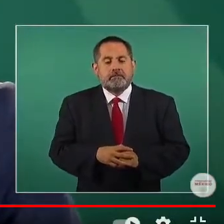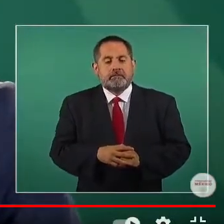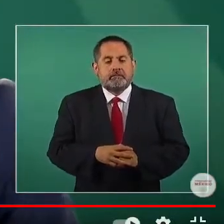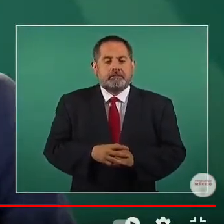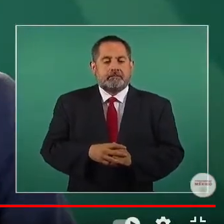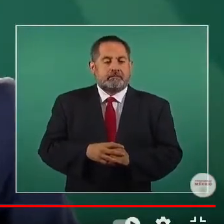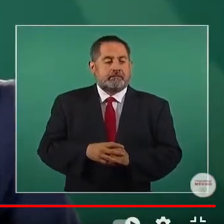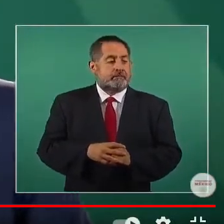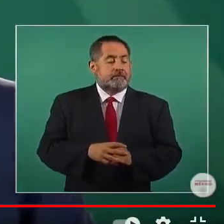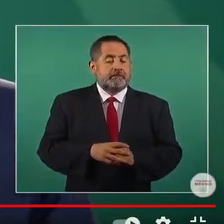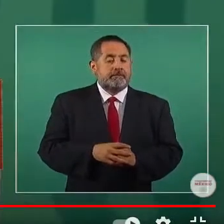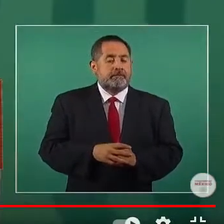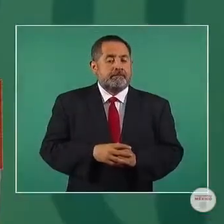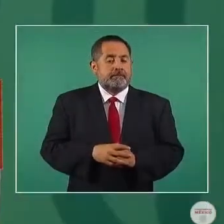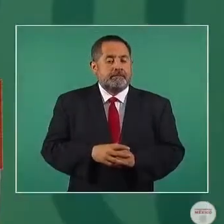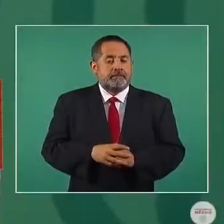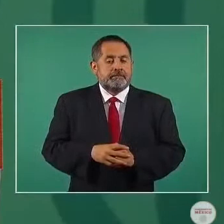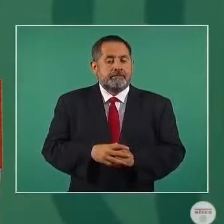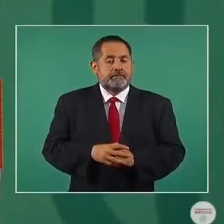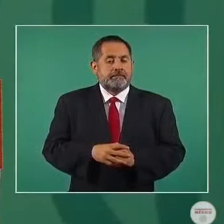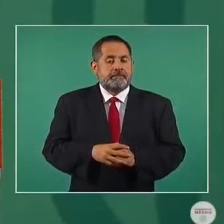El que llegó a ser